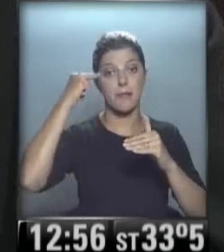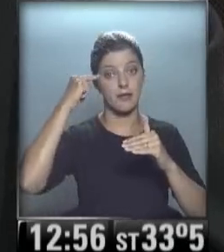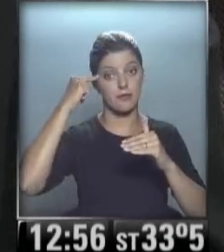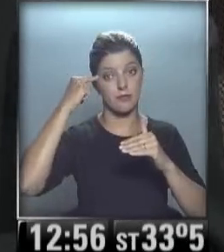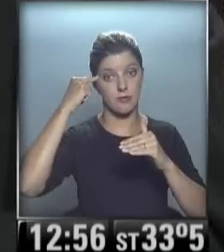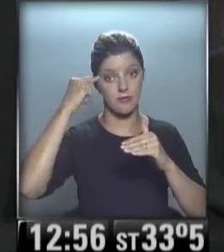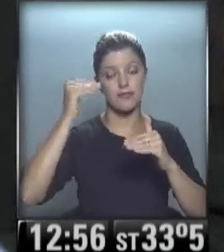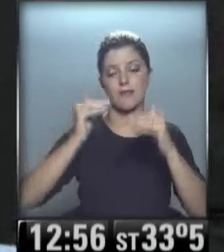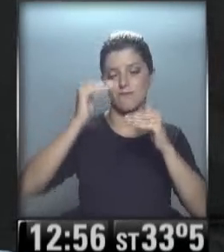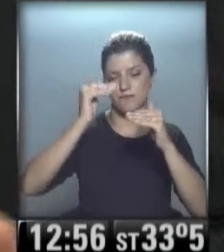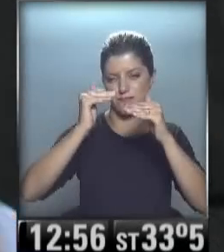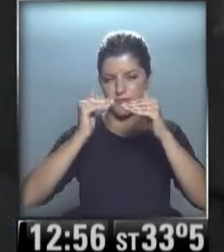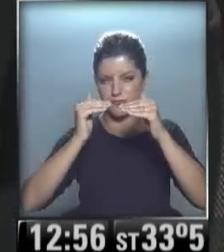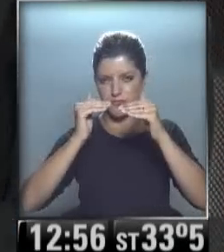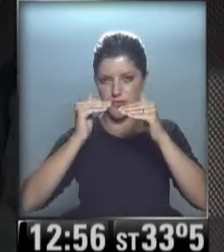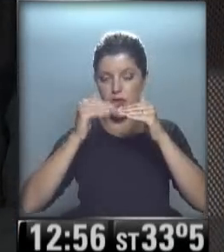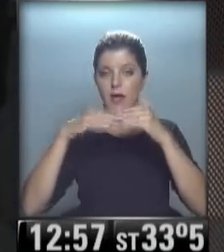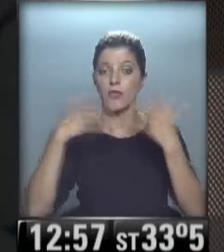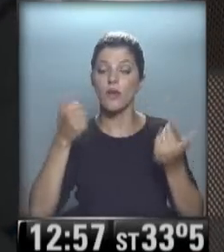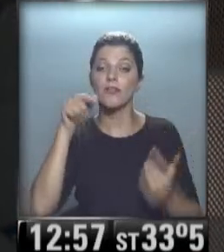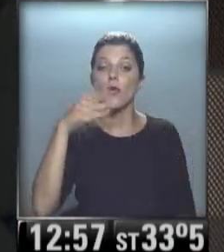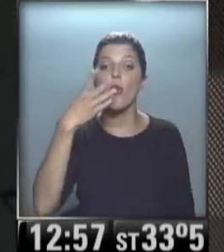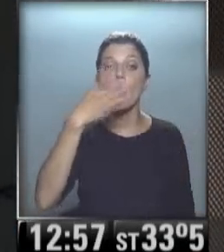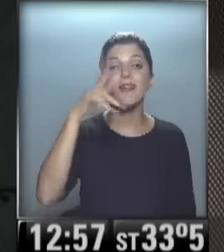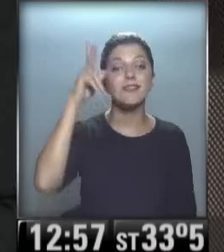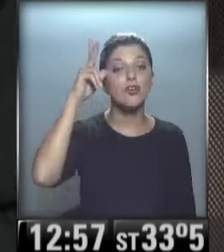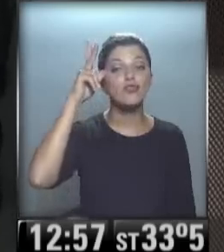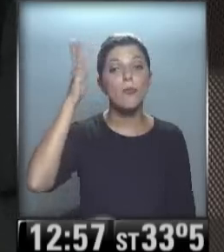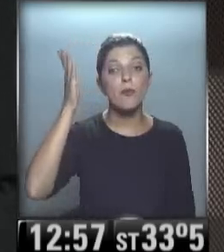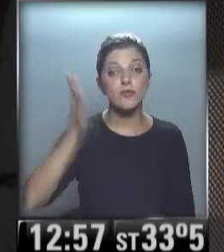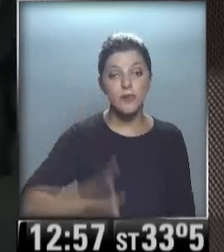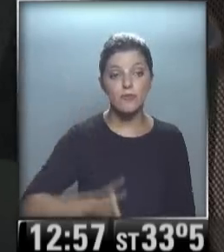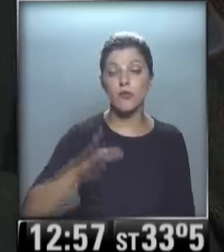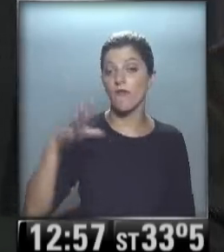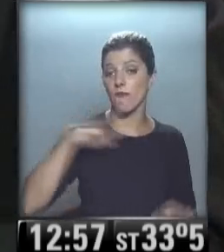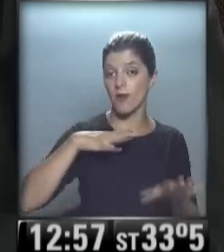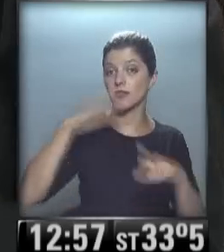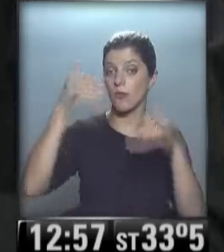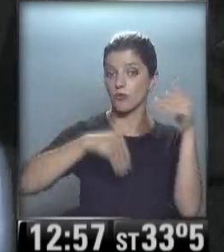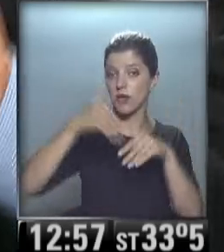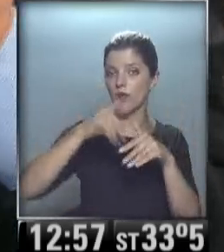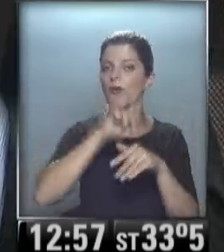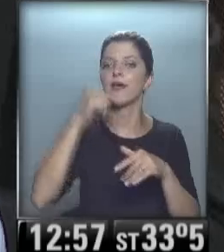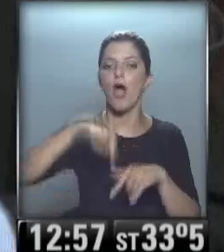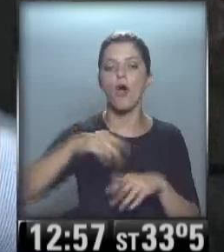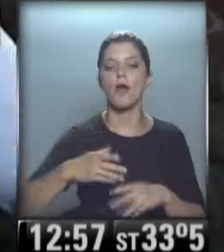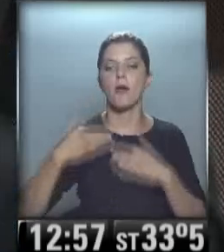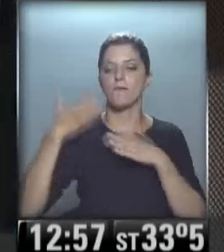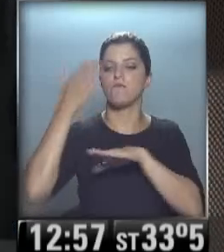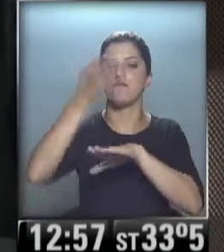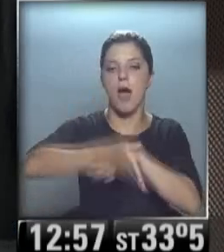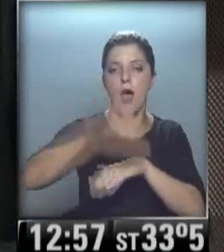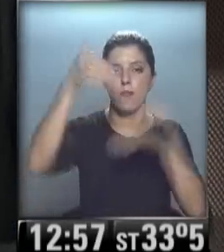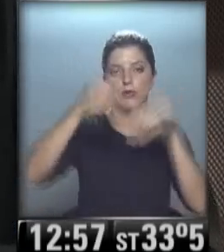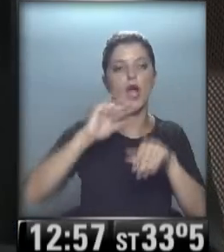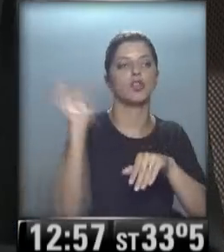inclusive ser menor con lo cual Ese 48 que no votó no es que va aparecer como un aluvión de votos ael